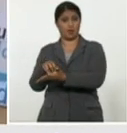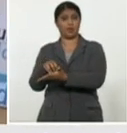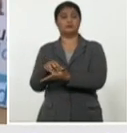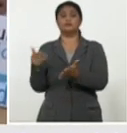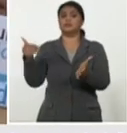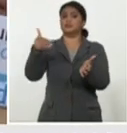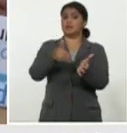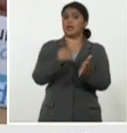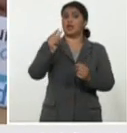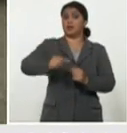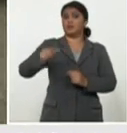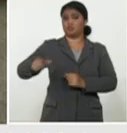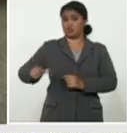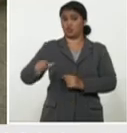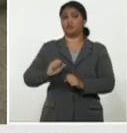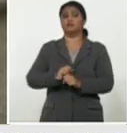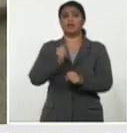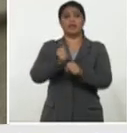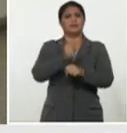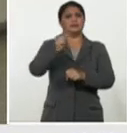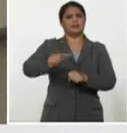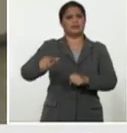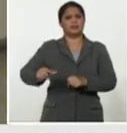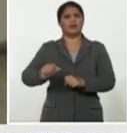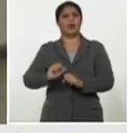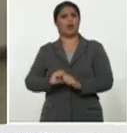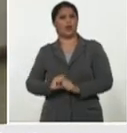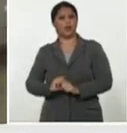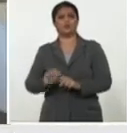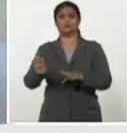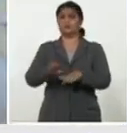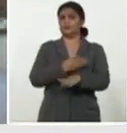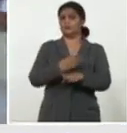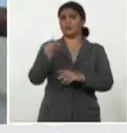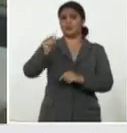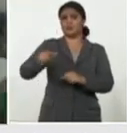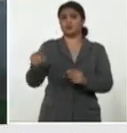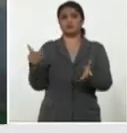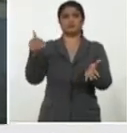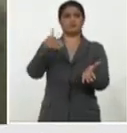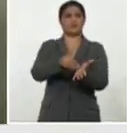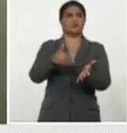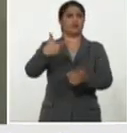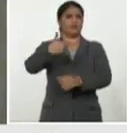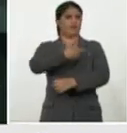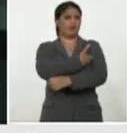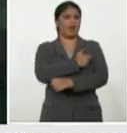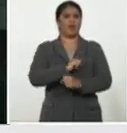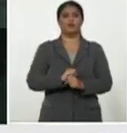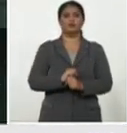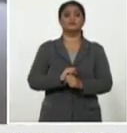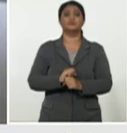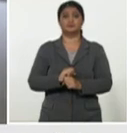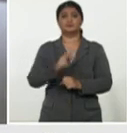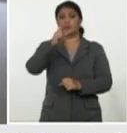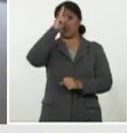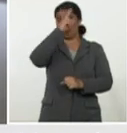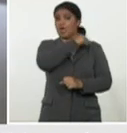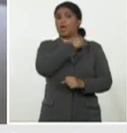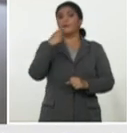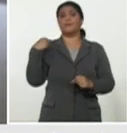los trabajadores de centros hospitalarios hasta los de atención primaria, el médico y la enfermera de la familia, empleados de